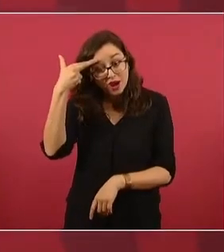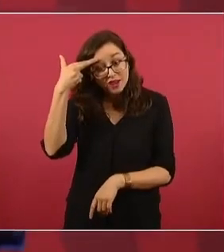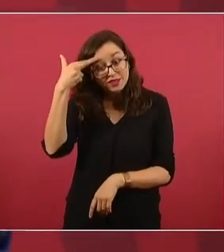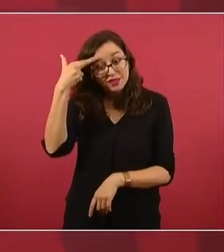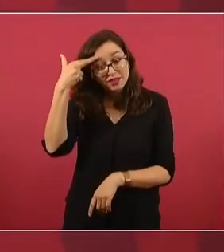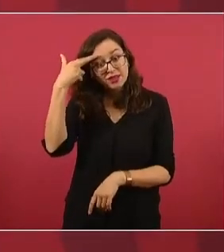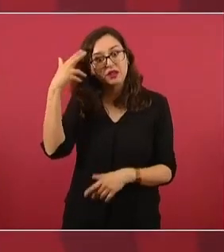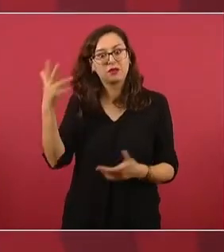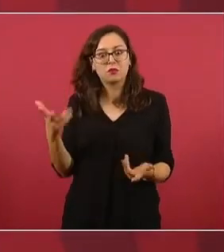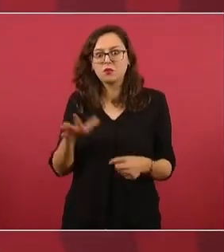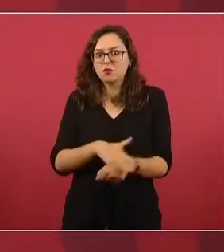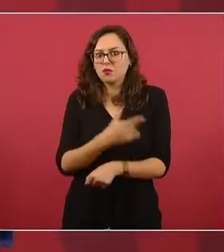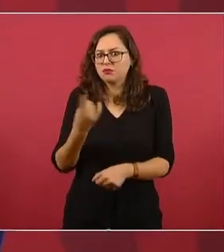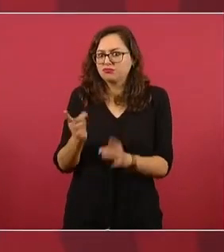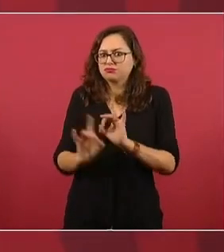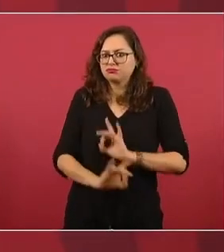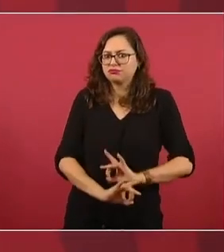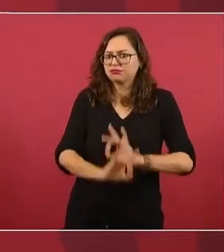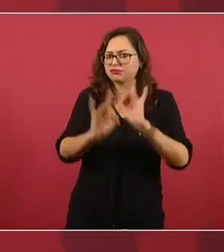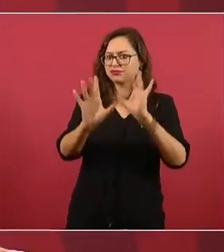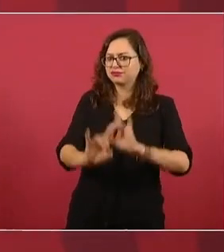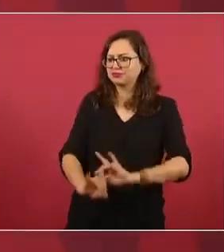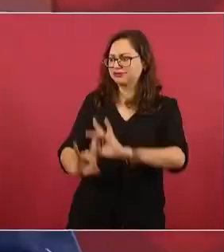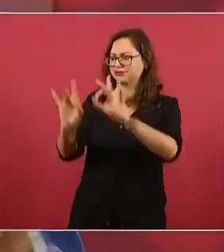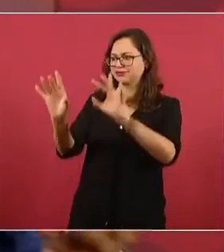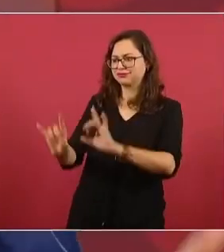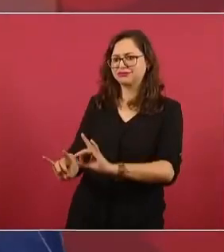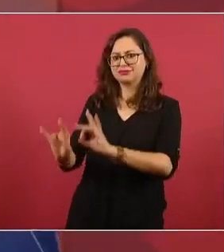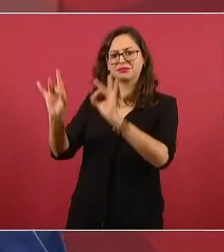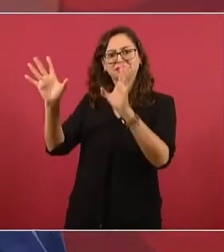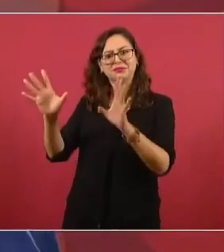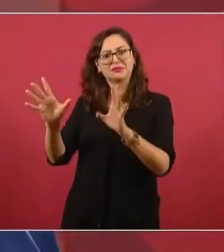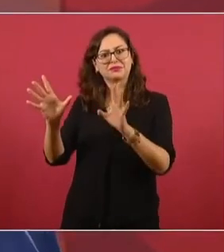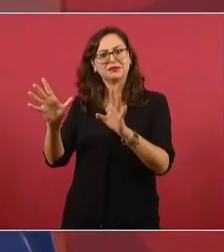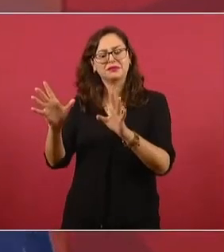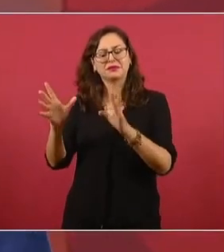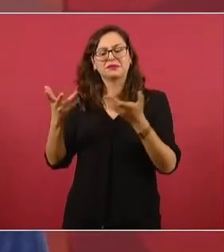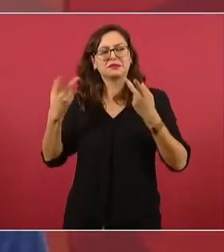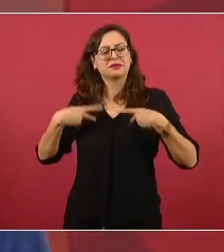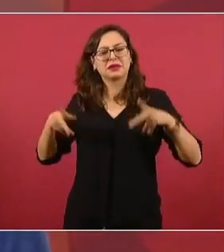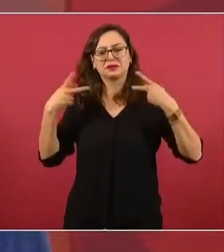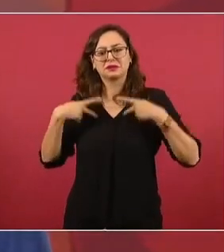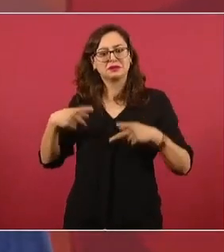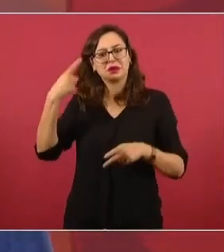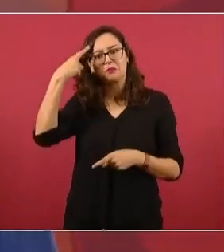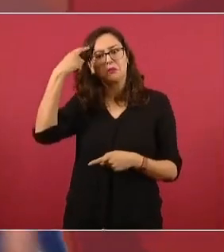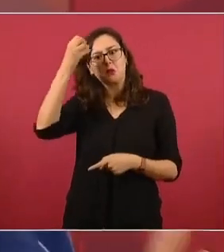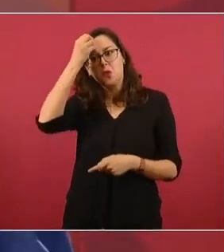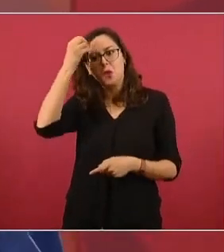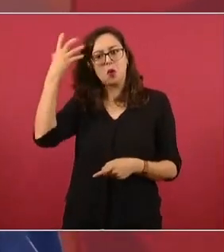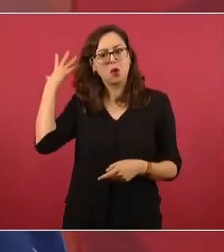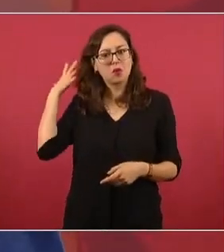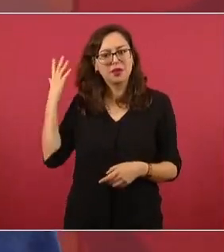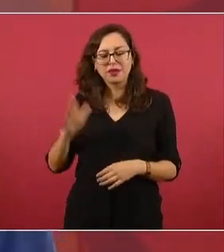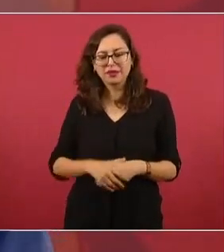porque brotan, bueno, la gente tiene esperanza, sí,